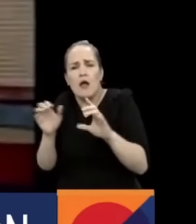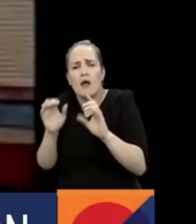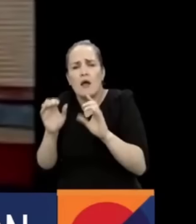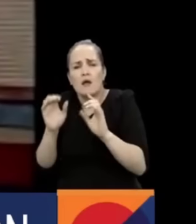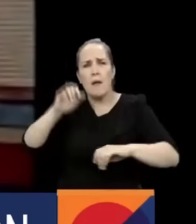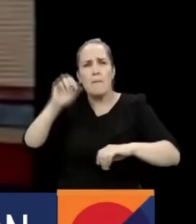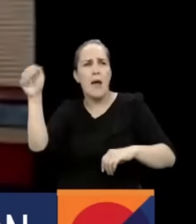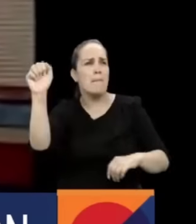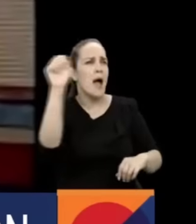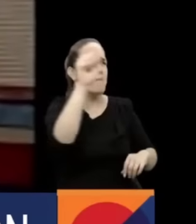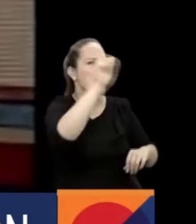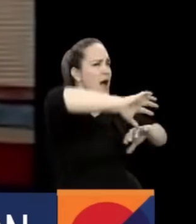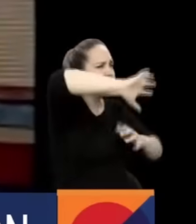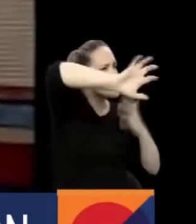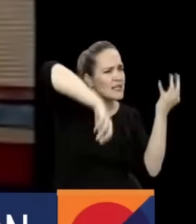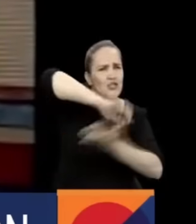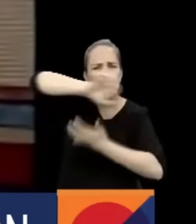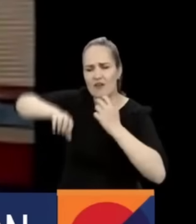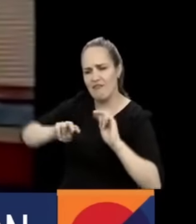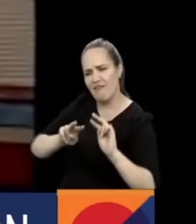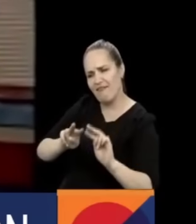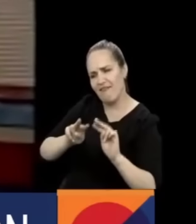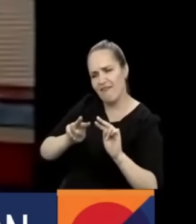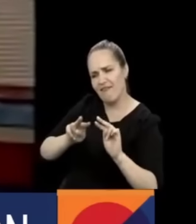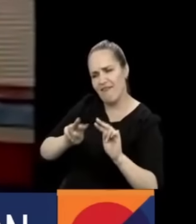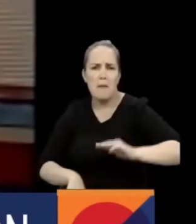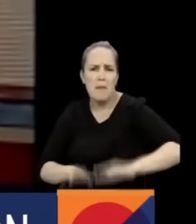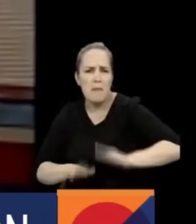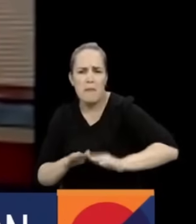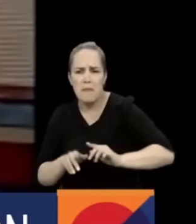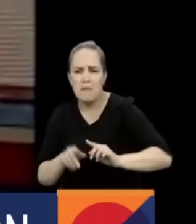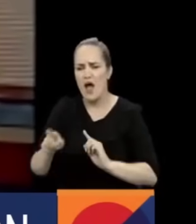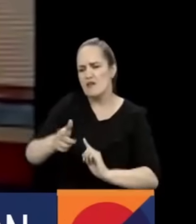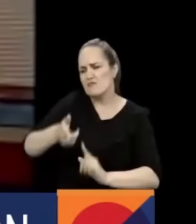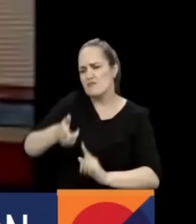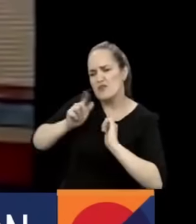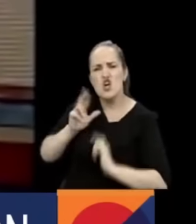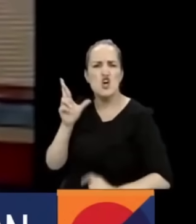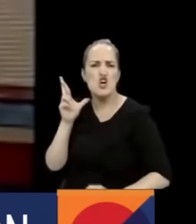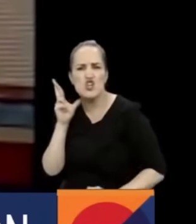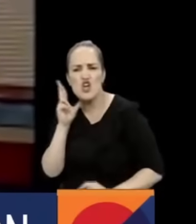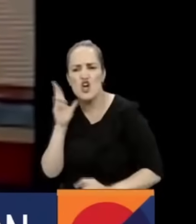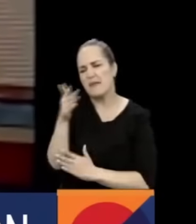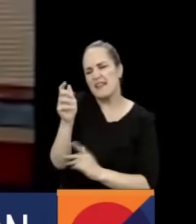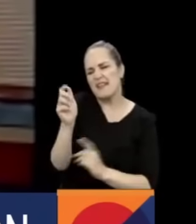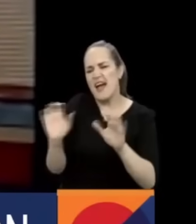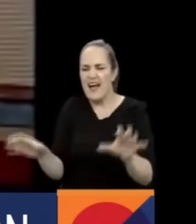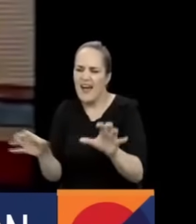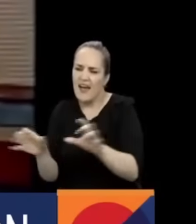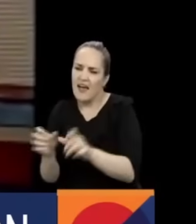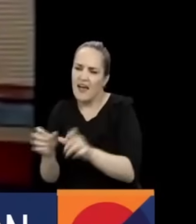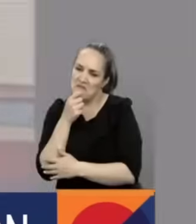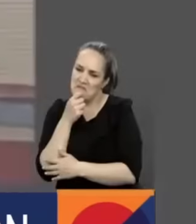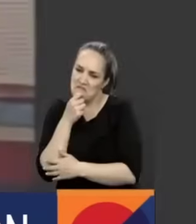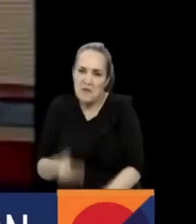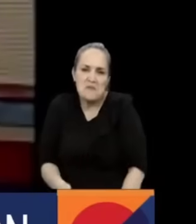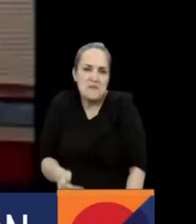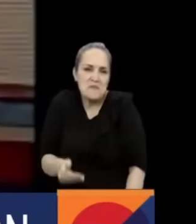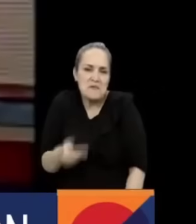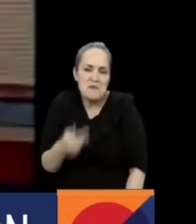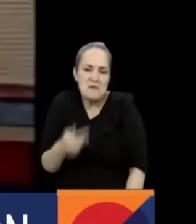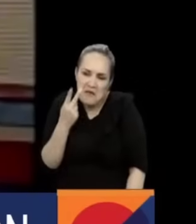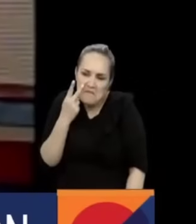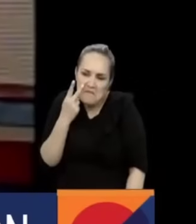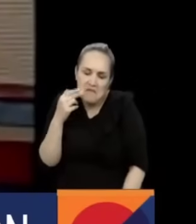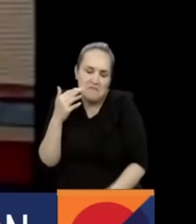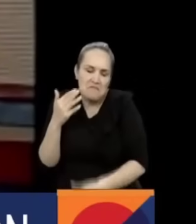las puertas y hacían desorden, y llevaban un tamborito y mucho ron y una banderita y una cosa muy espontánea. Después